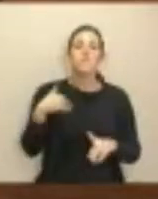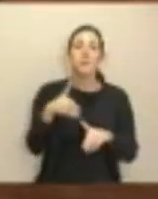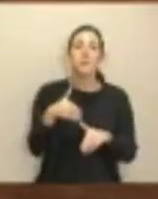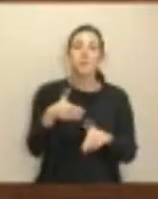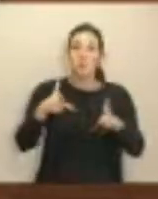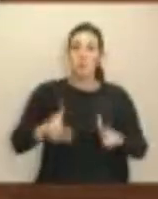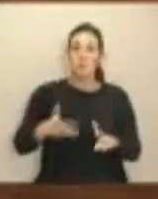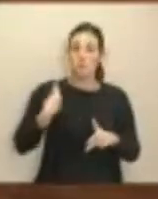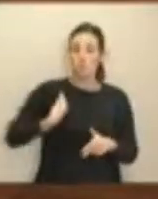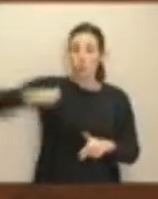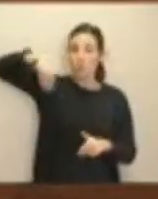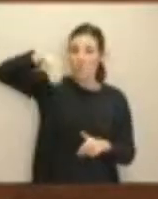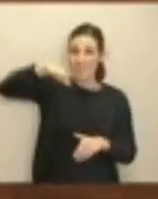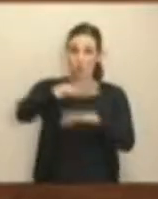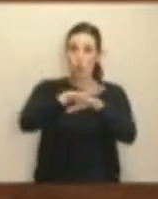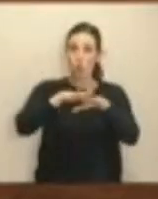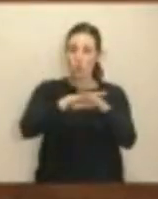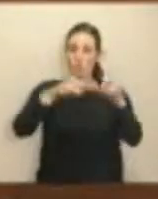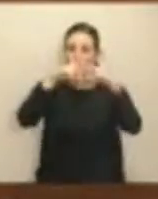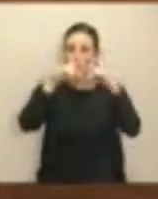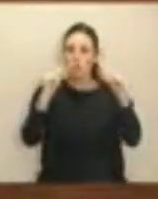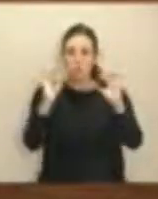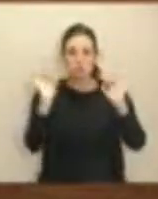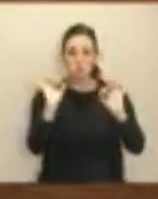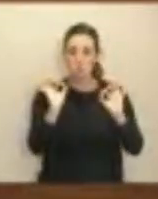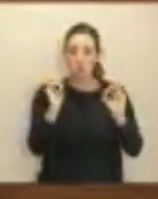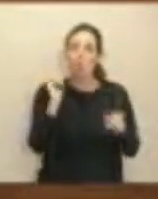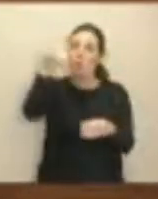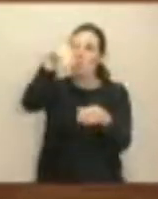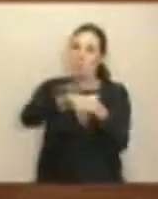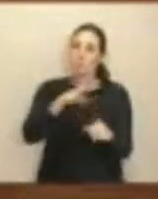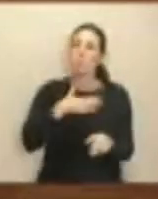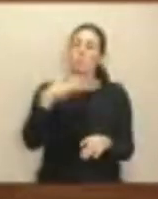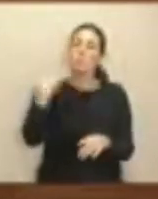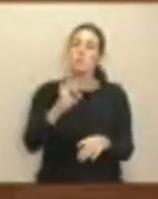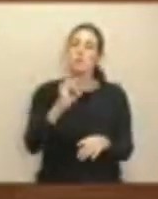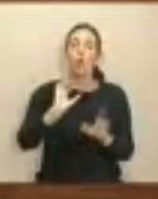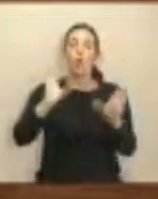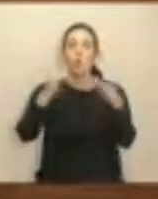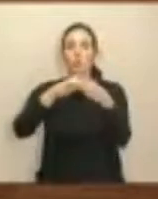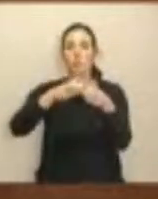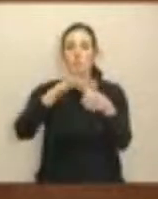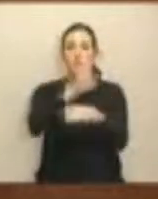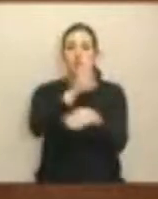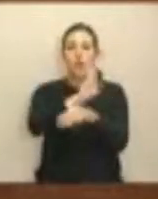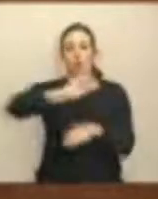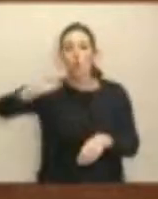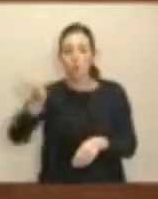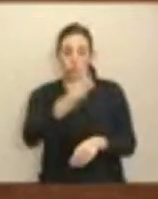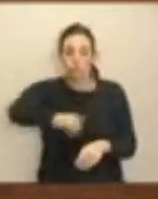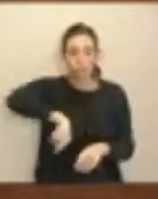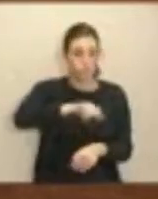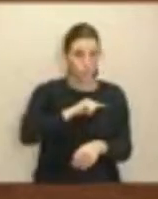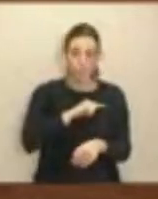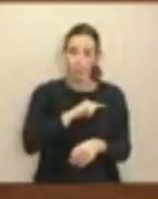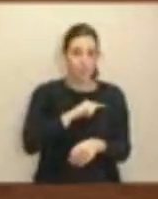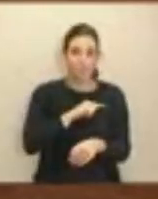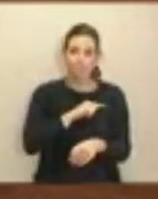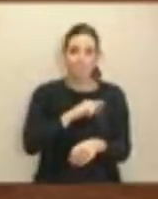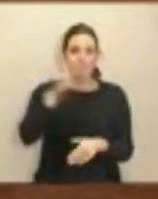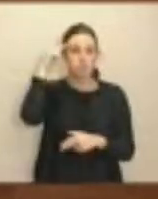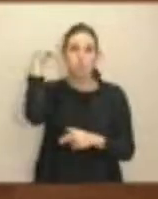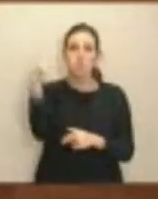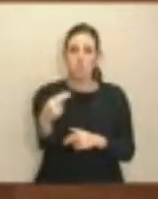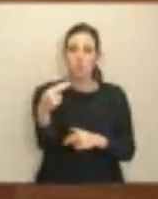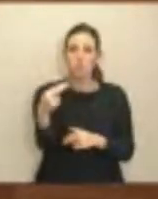de presidente del Gobierno de Asturias. Lo hicieron posible otros grupos parlamentarios que nosotros, por supuesto, respetamos